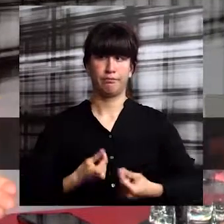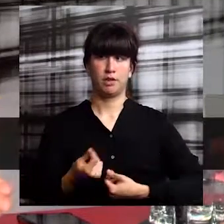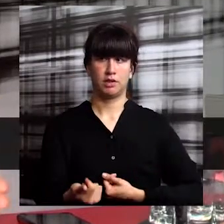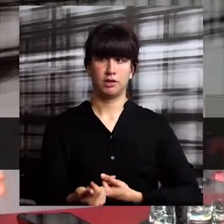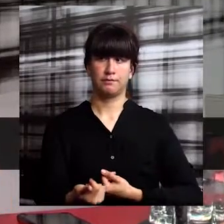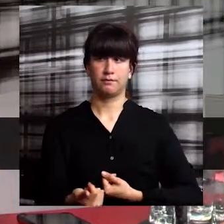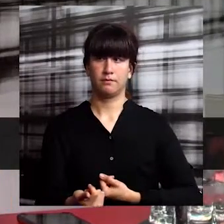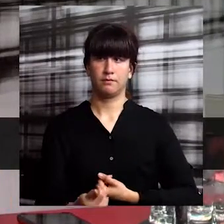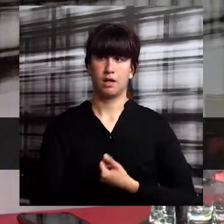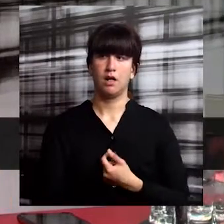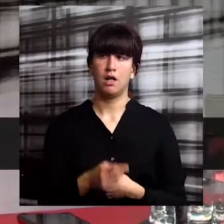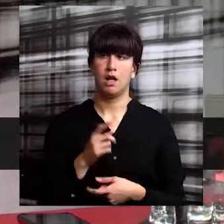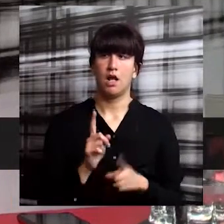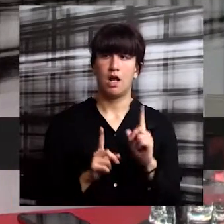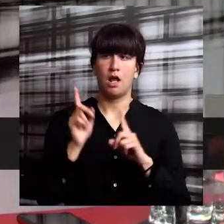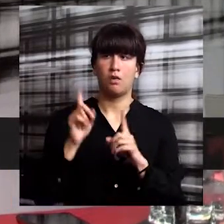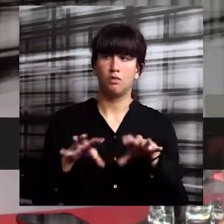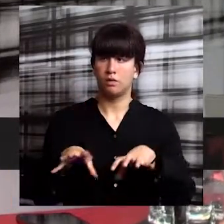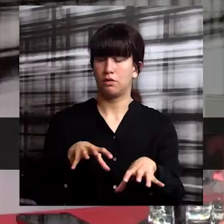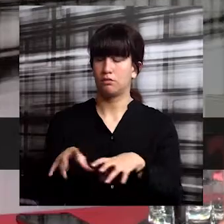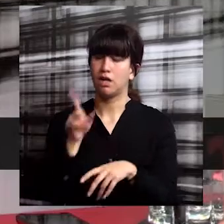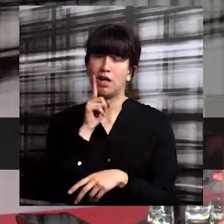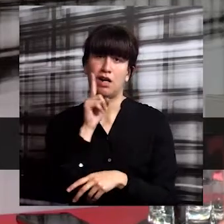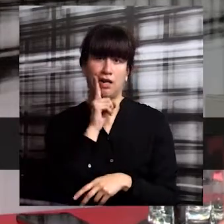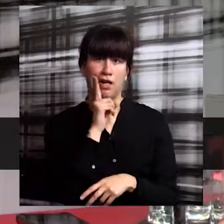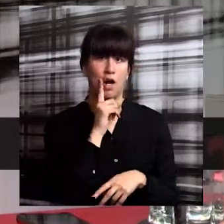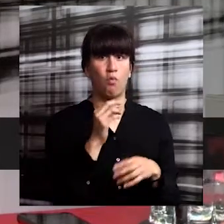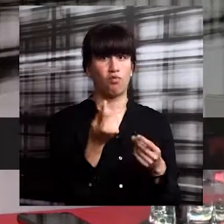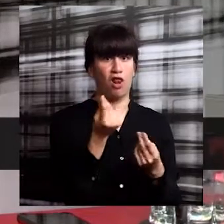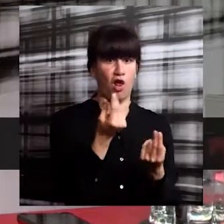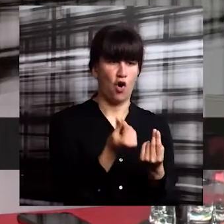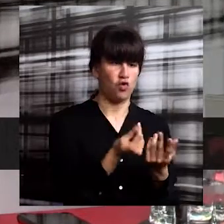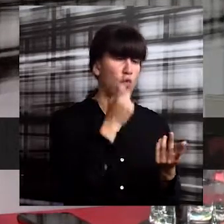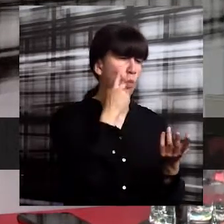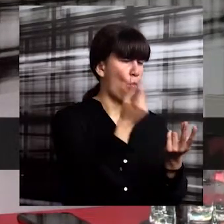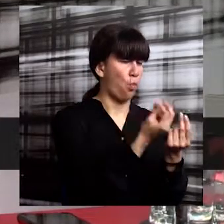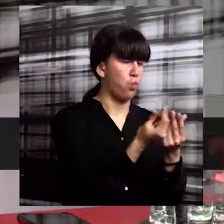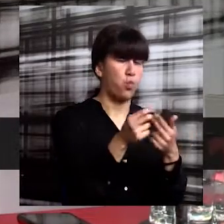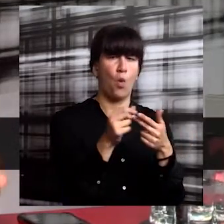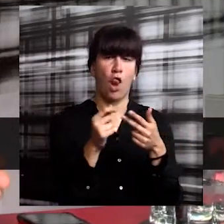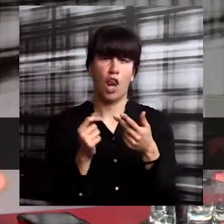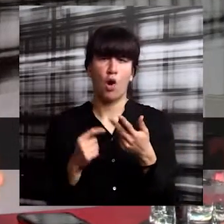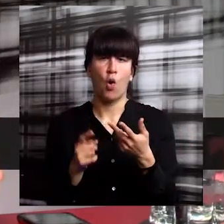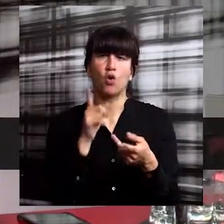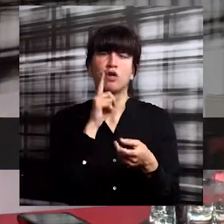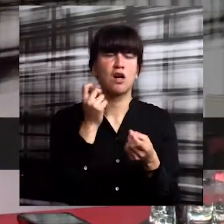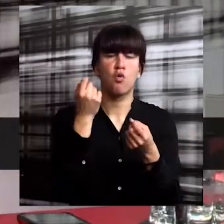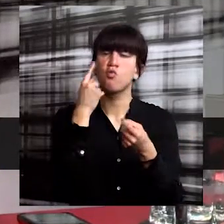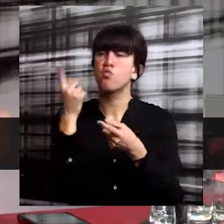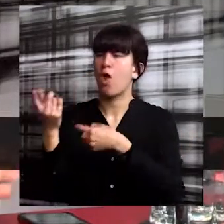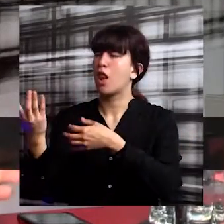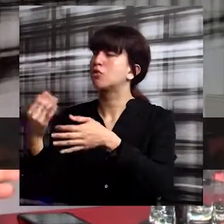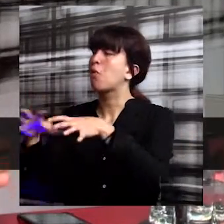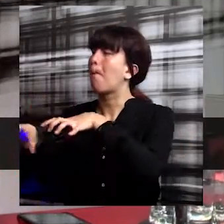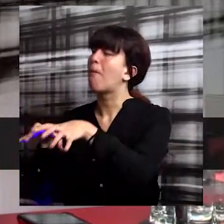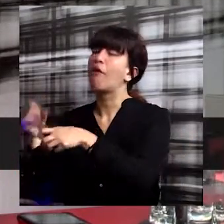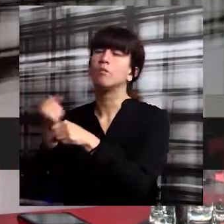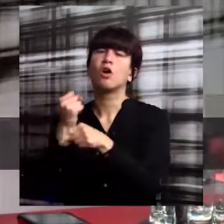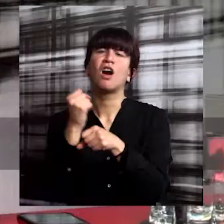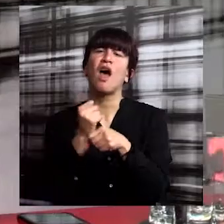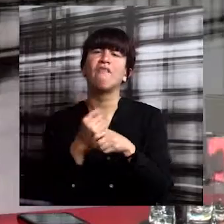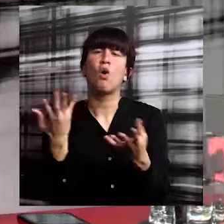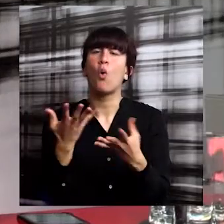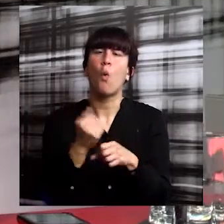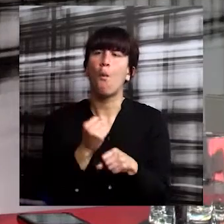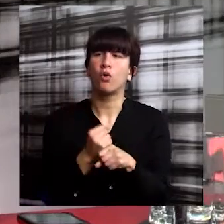los costos y cuáles van a ser los ingresos que va a tener. Bueno, una empresa del Estado tiene que hacer lo mismo, porque además, y con más cuidado, y más